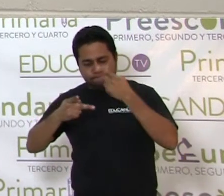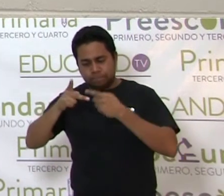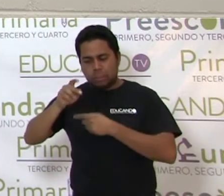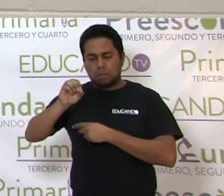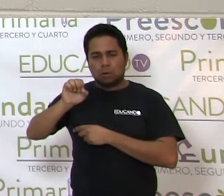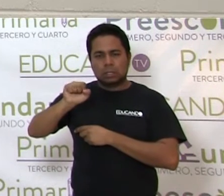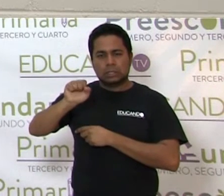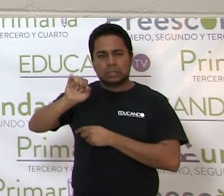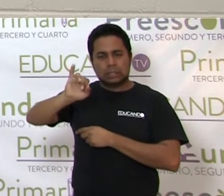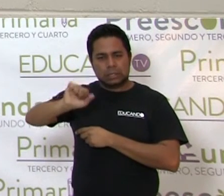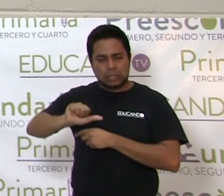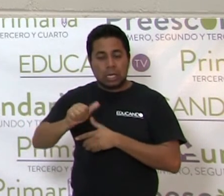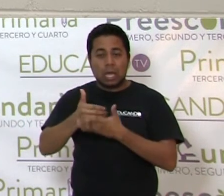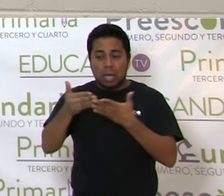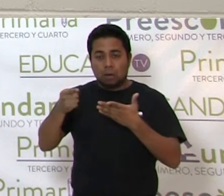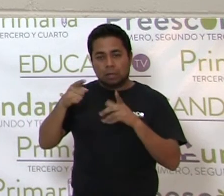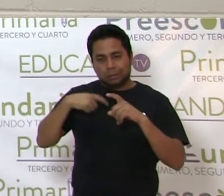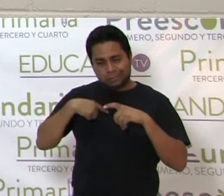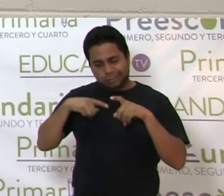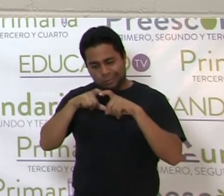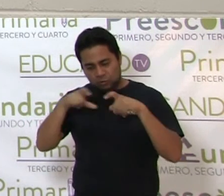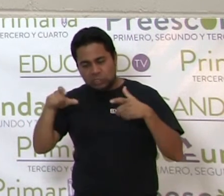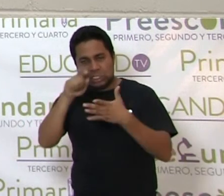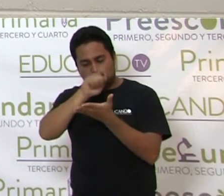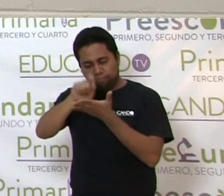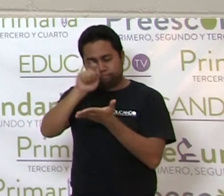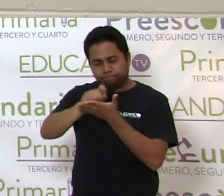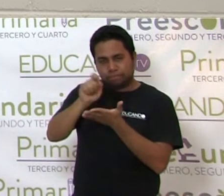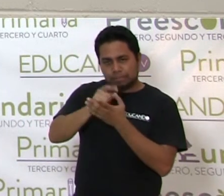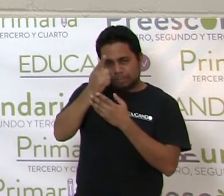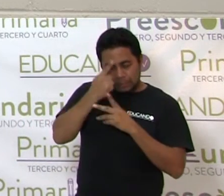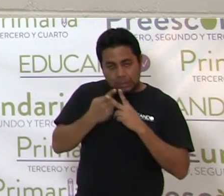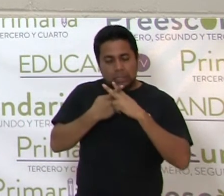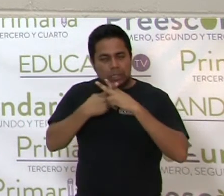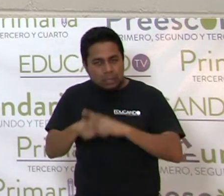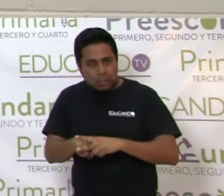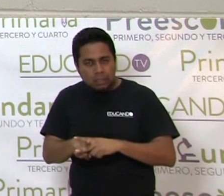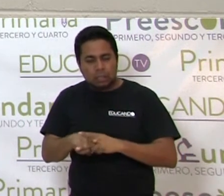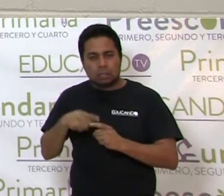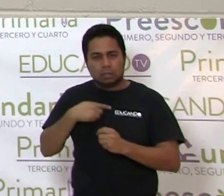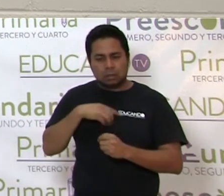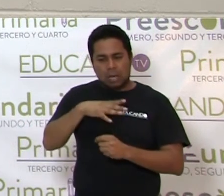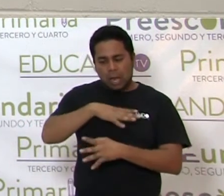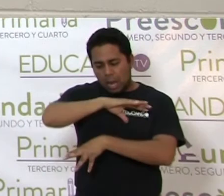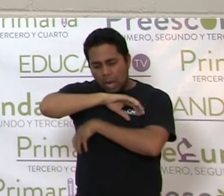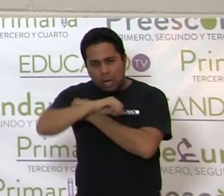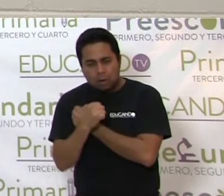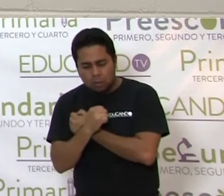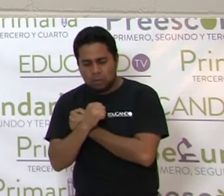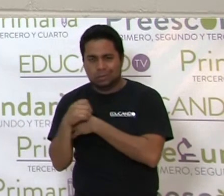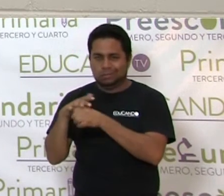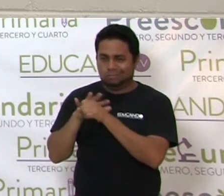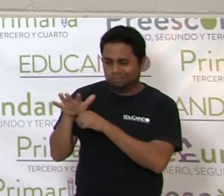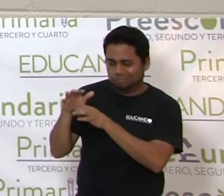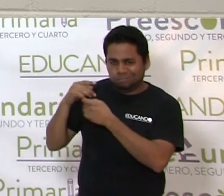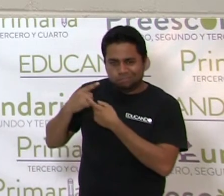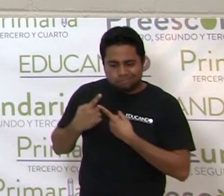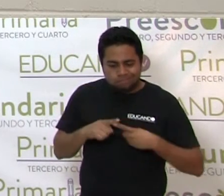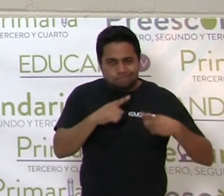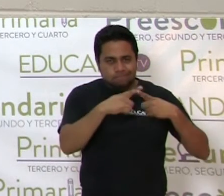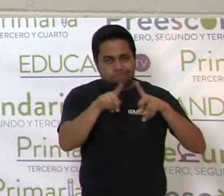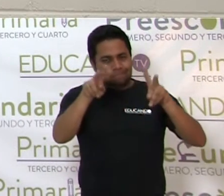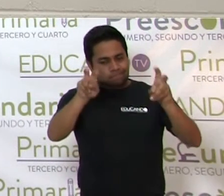hacer mis fichas bibliográficas para empezar a tener una recopilación de